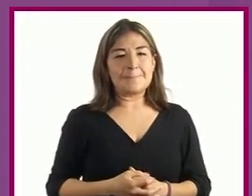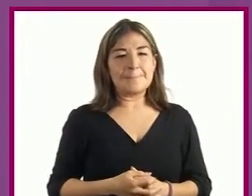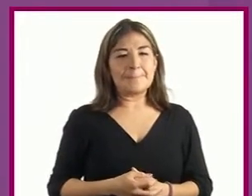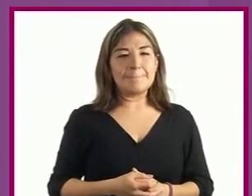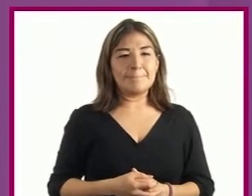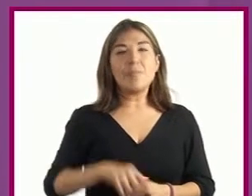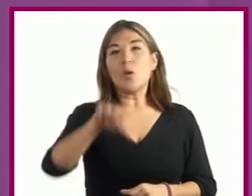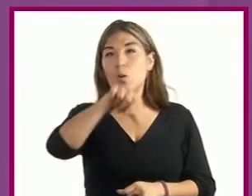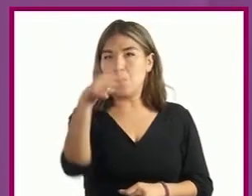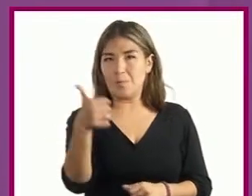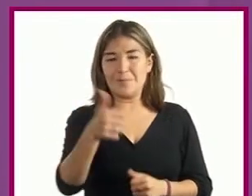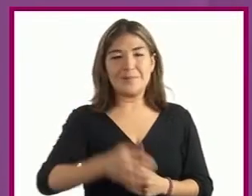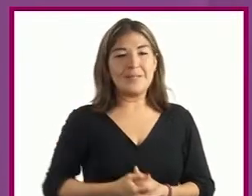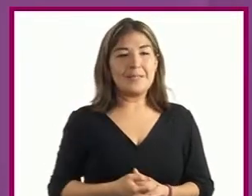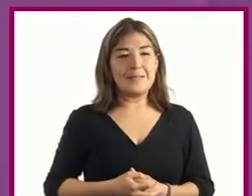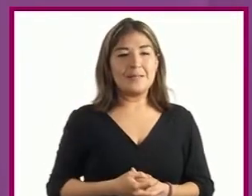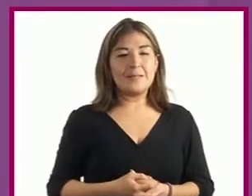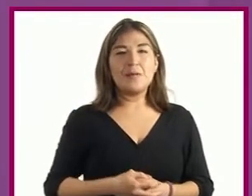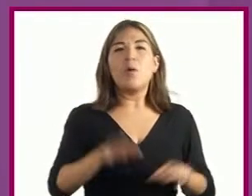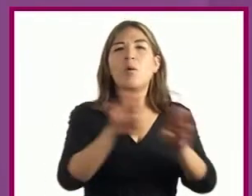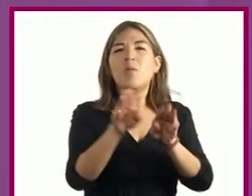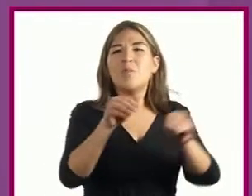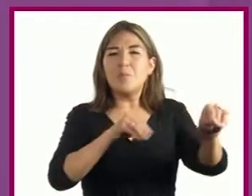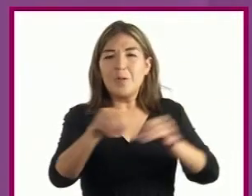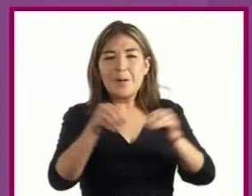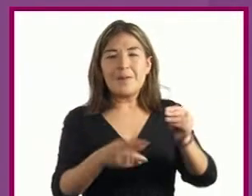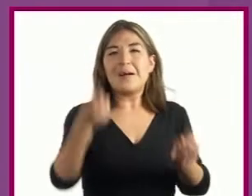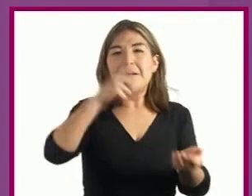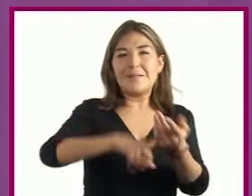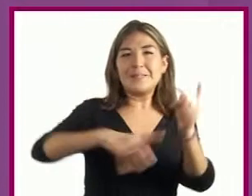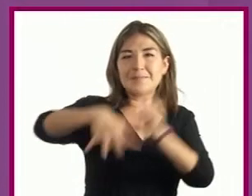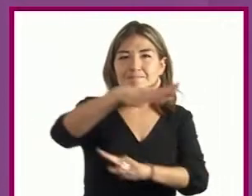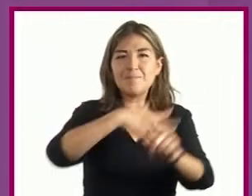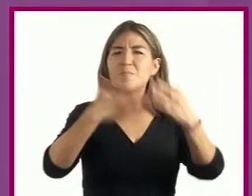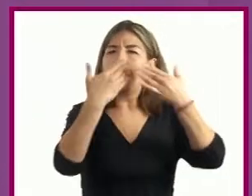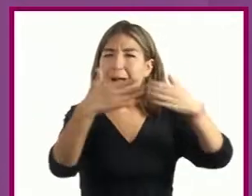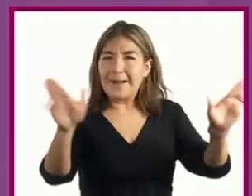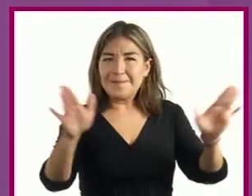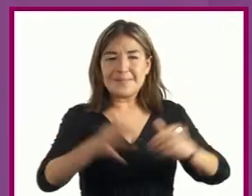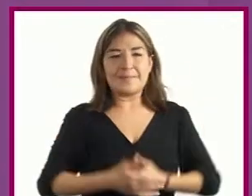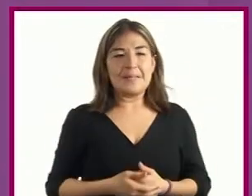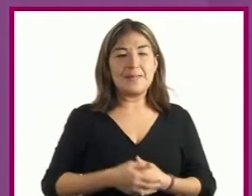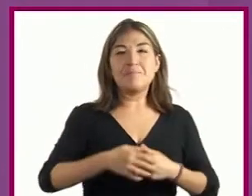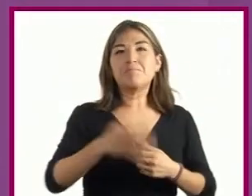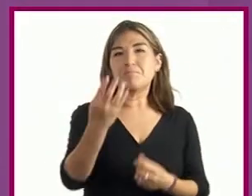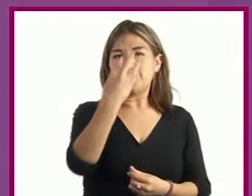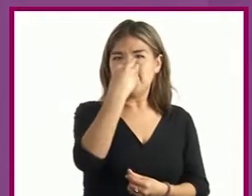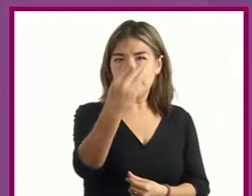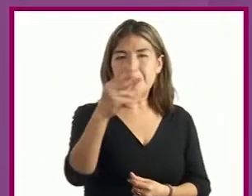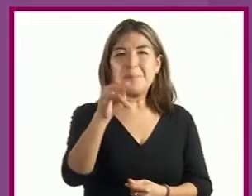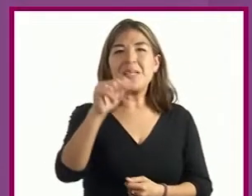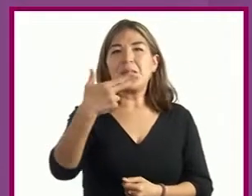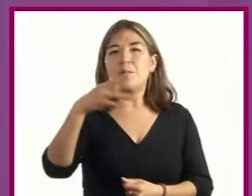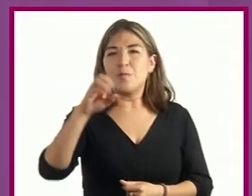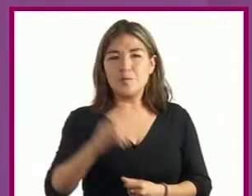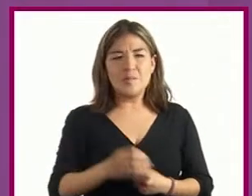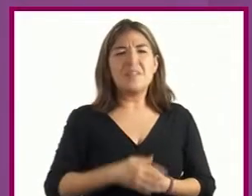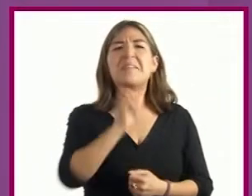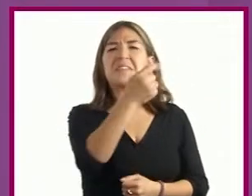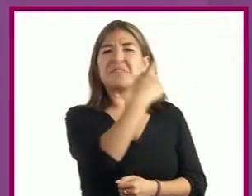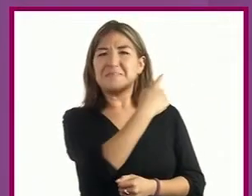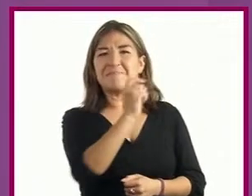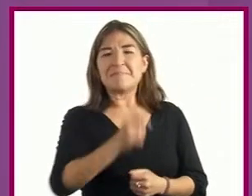En otros casos, muestran el movimiento o panorámicas abiertas. En Pinocho, nos indica